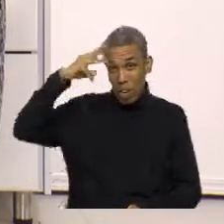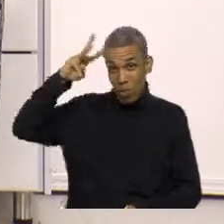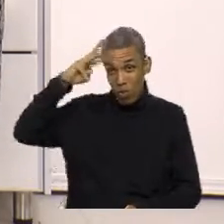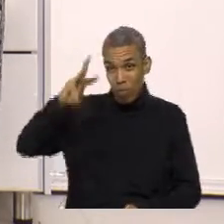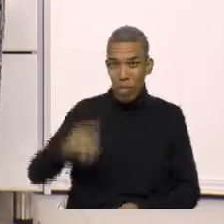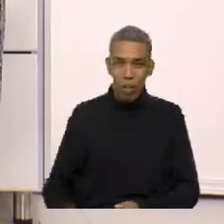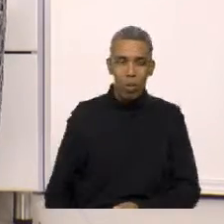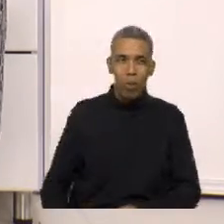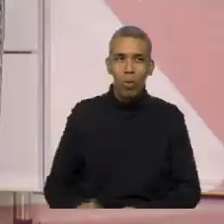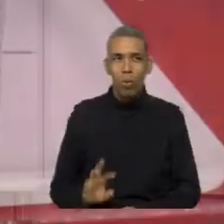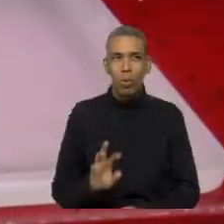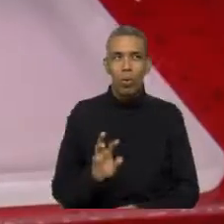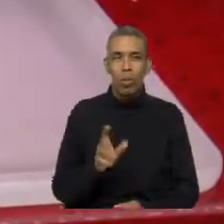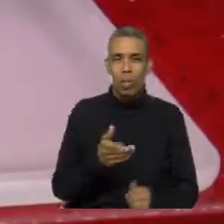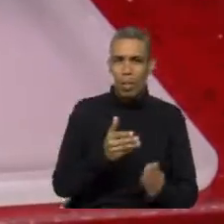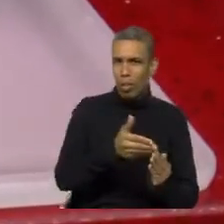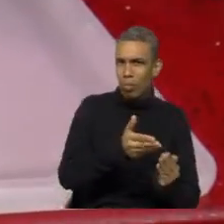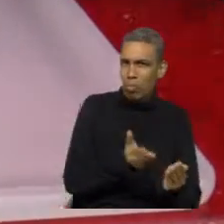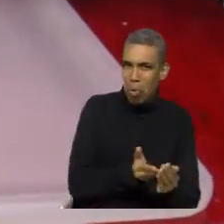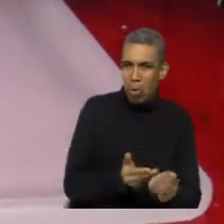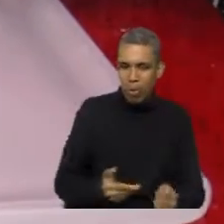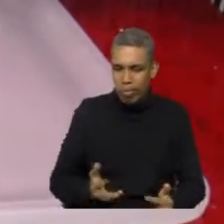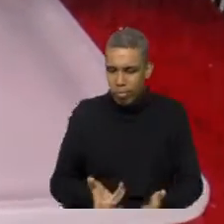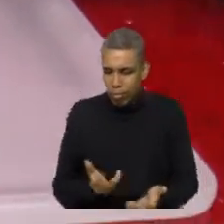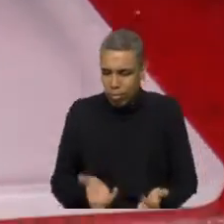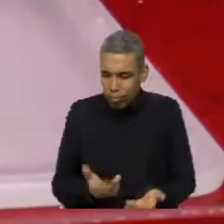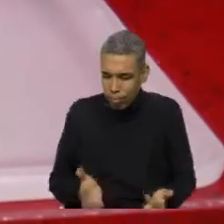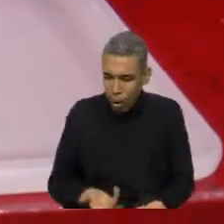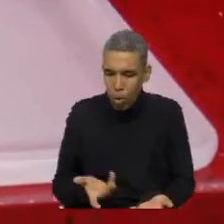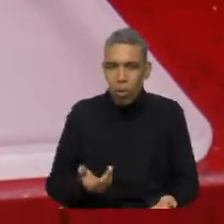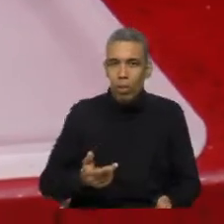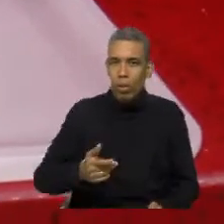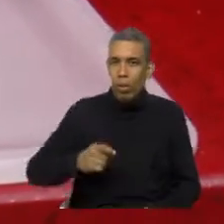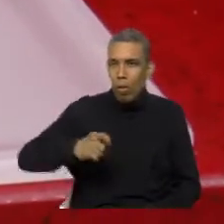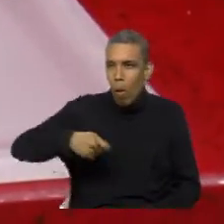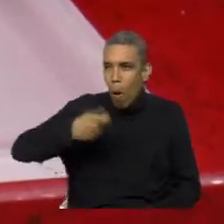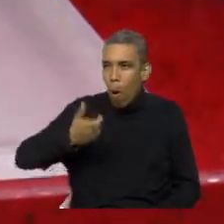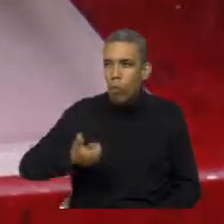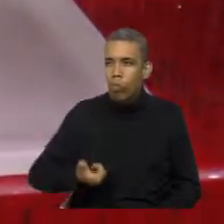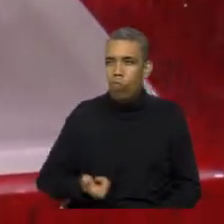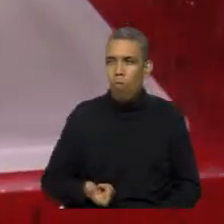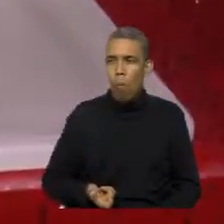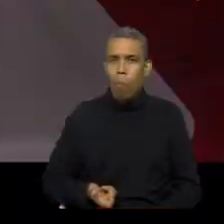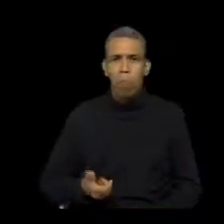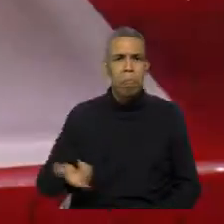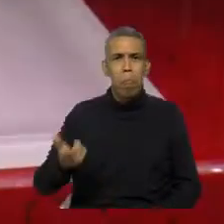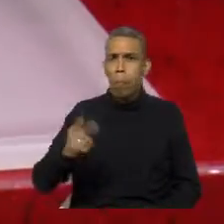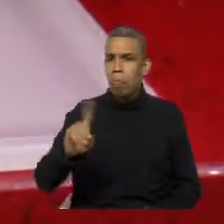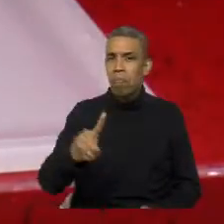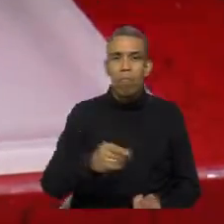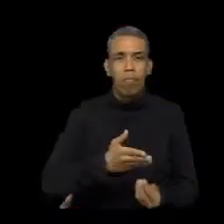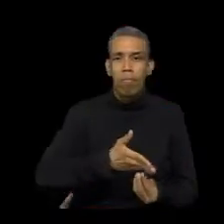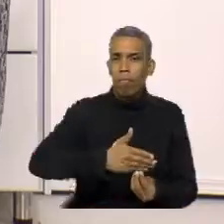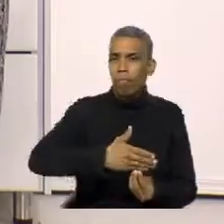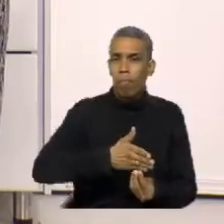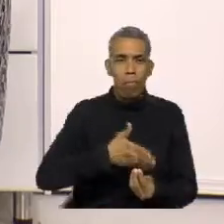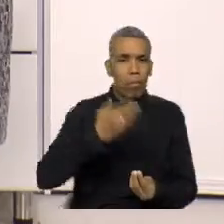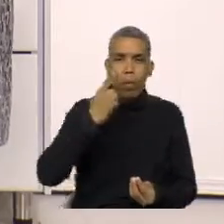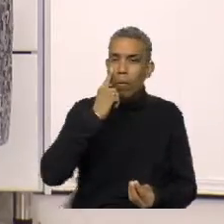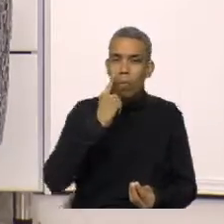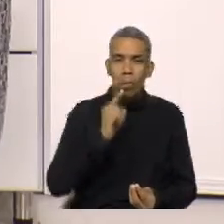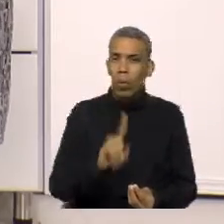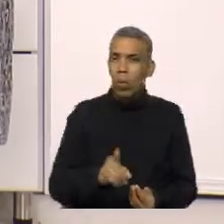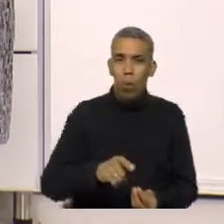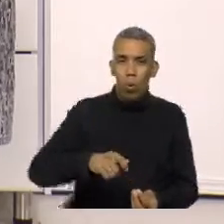porque me di cuenta que en realidad no se le adicionan ni cebolla ni